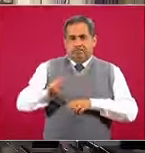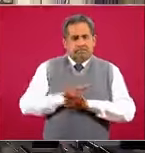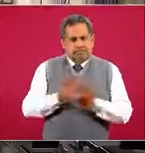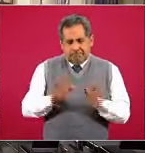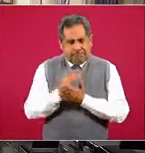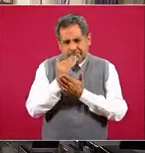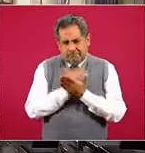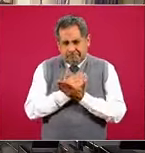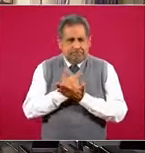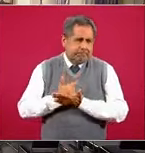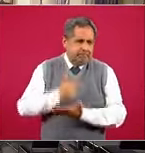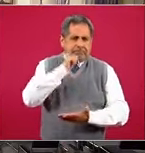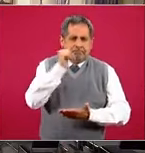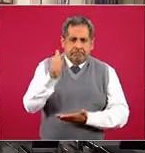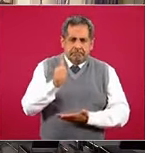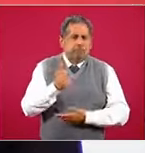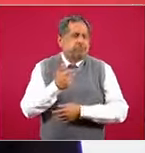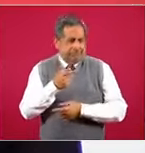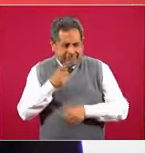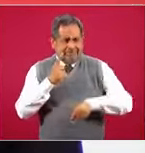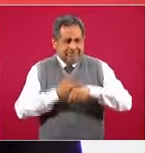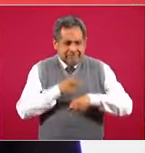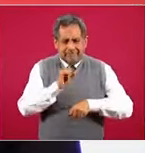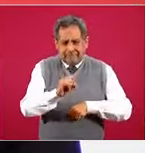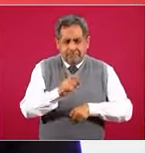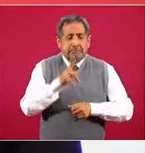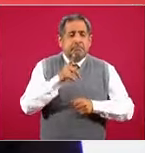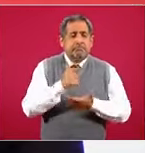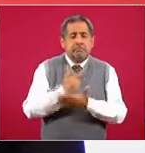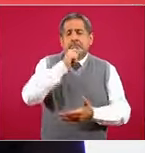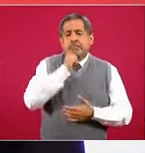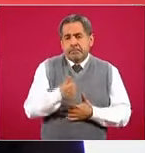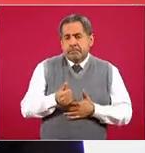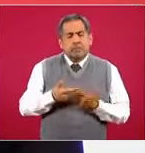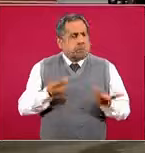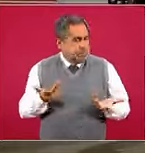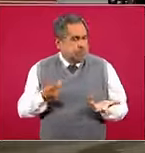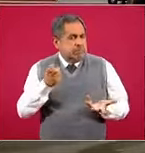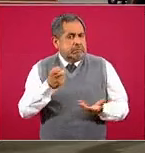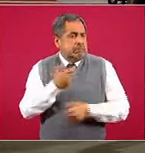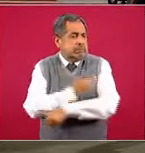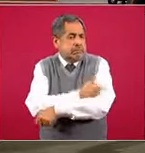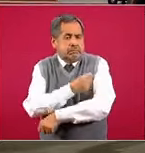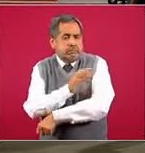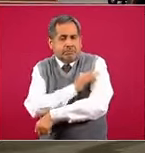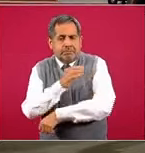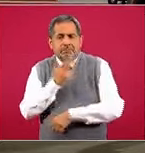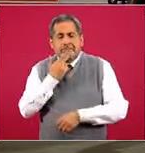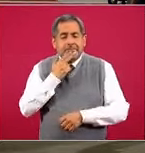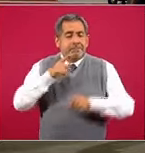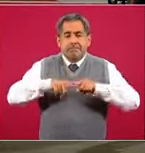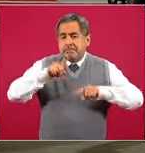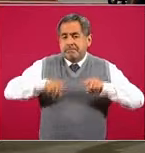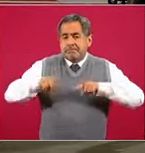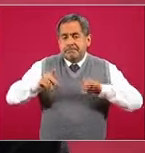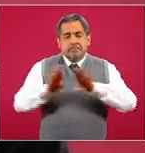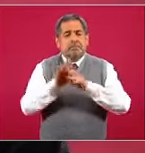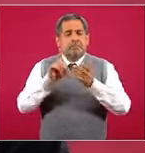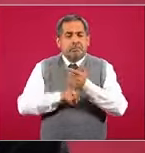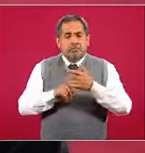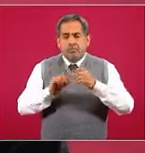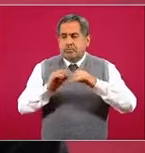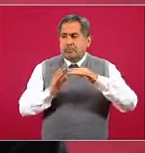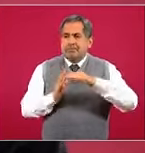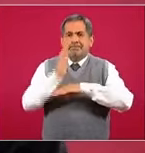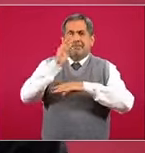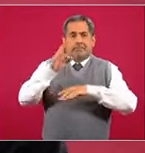enfermedad grave, que la replicación viral y las afectaciones en el cuerpo humano no sobrepasen el